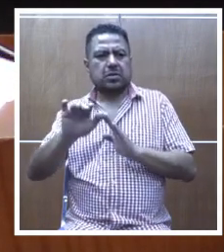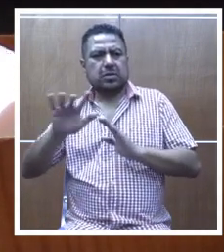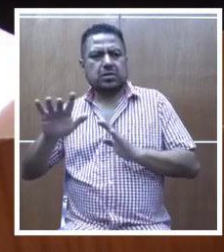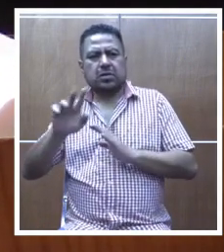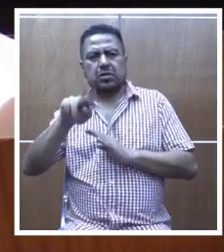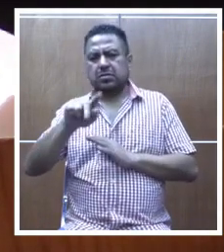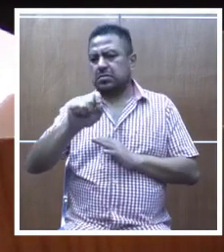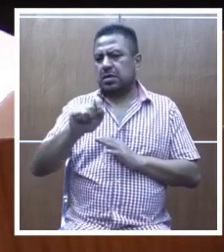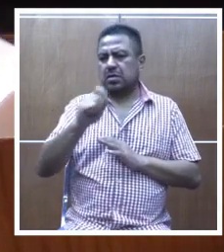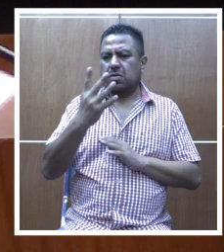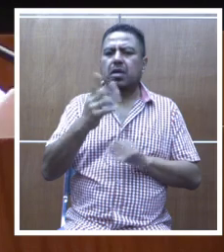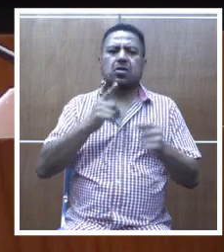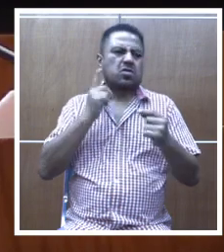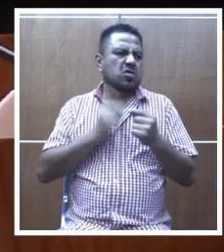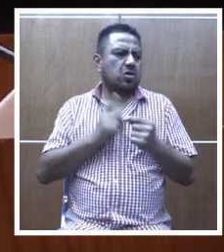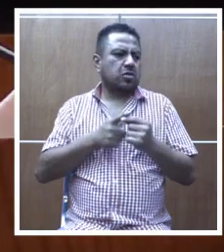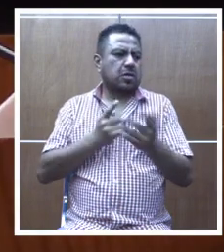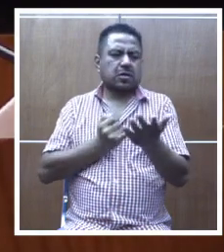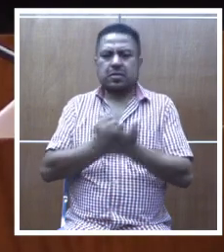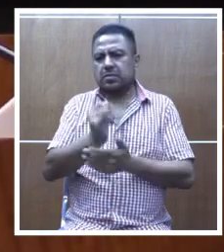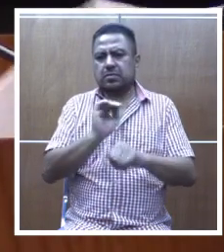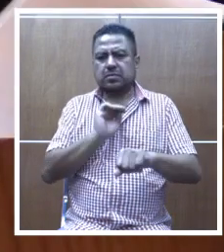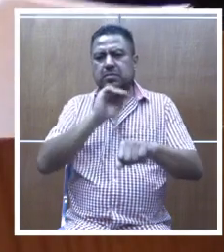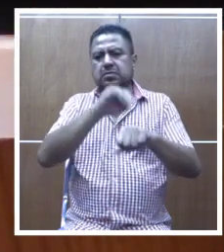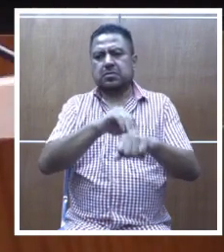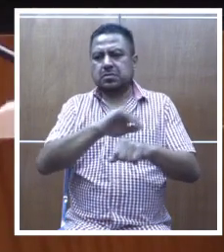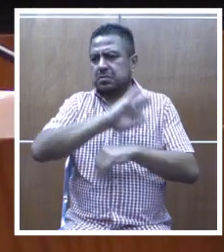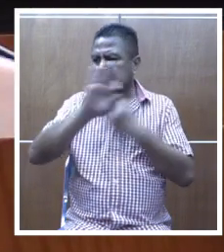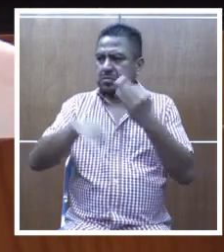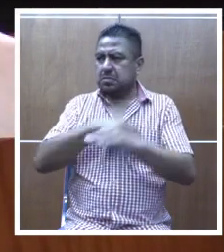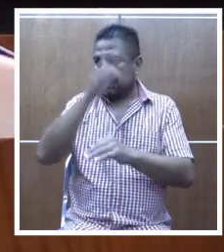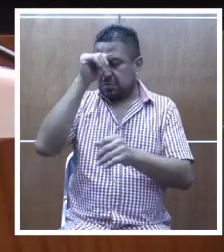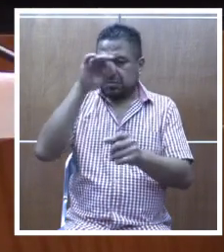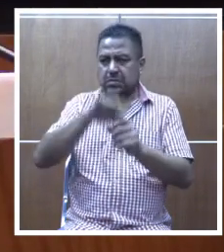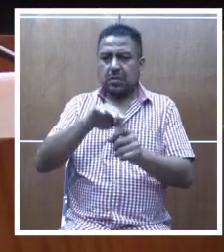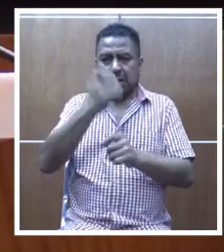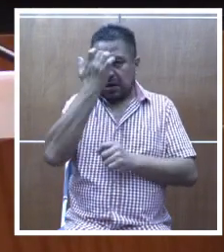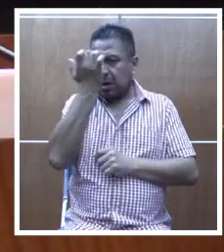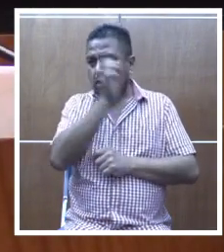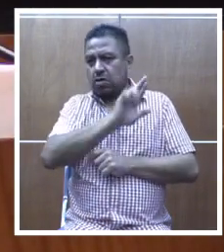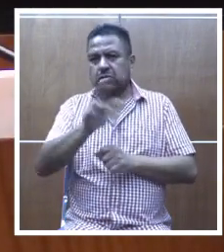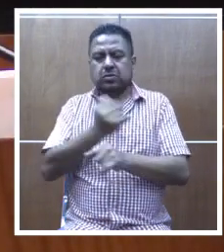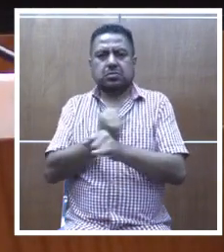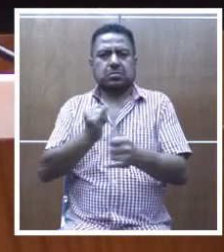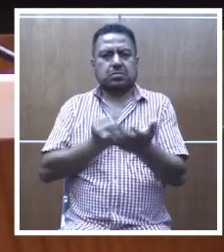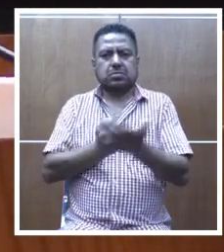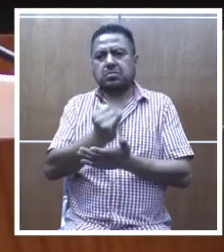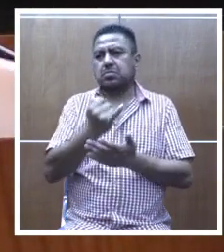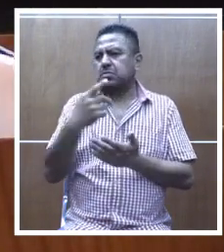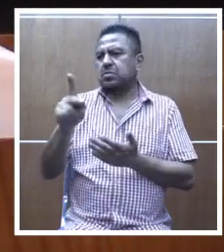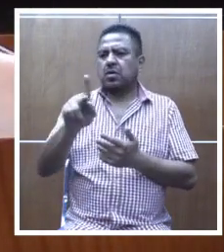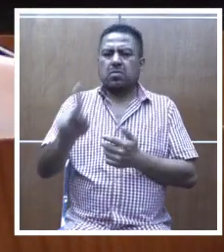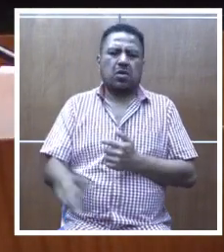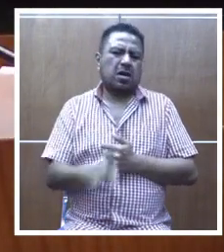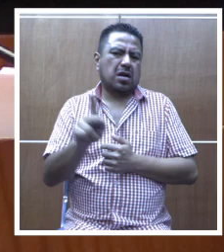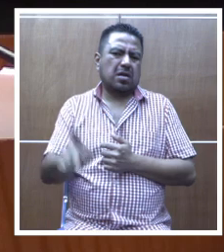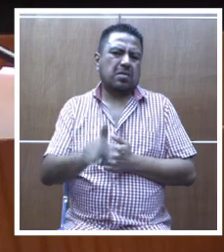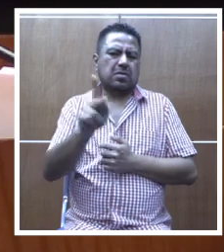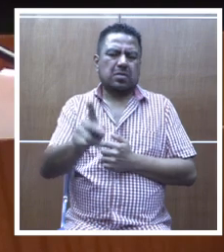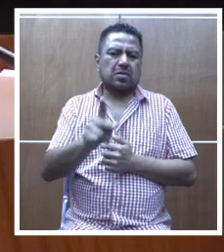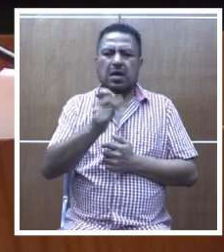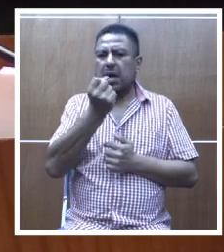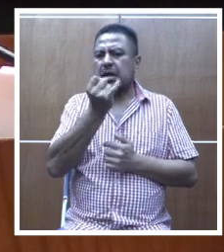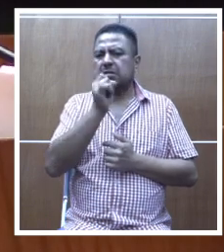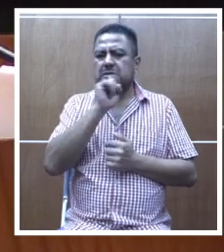2022.355-2024, en donde determinaron por unanimidad que reconocen la autonomía y libre determinación de los pueblos y comunidades, así